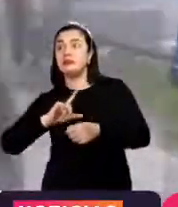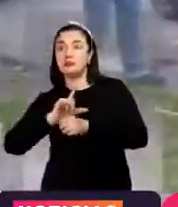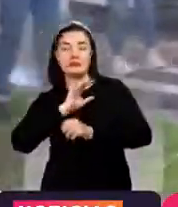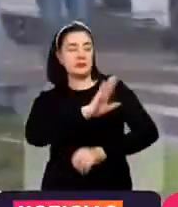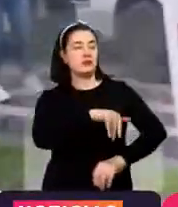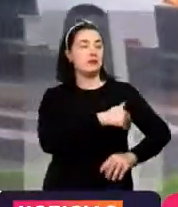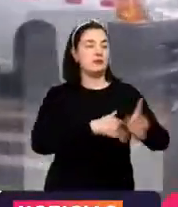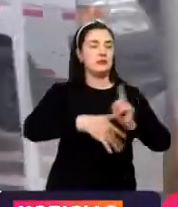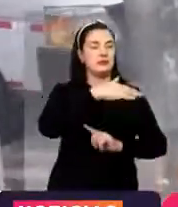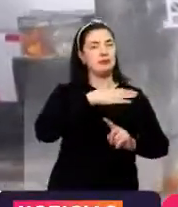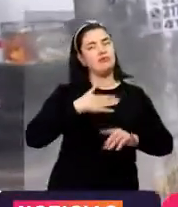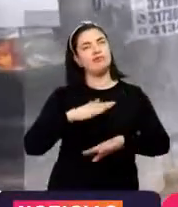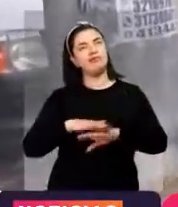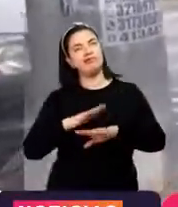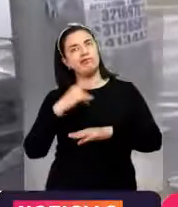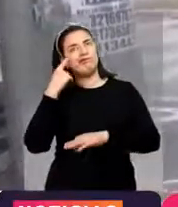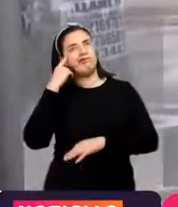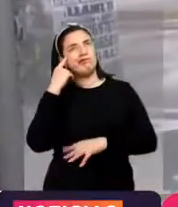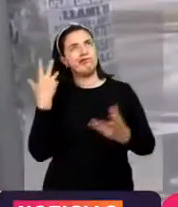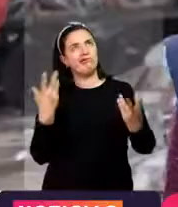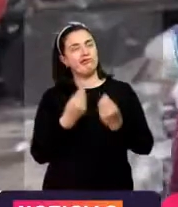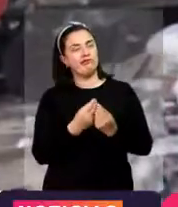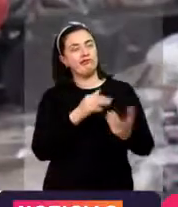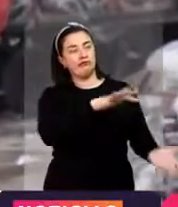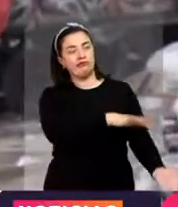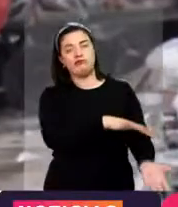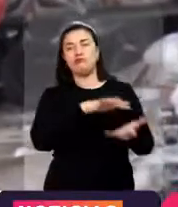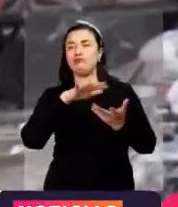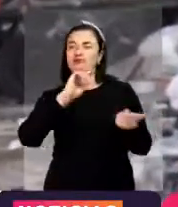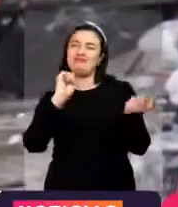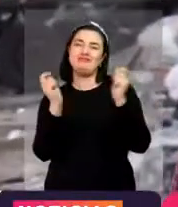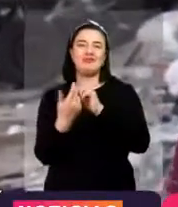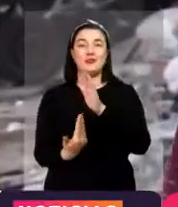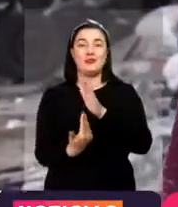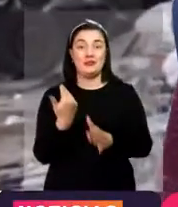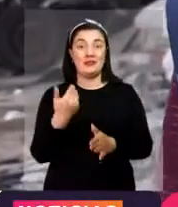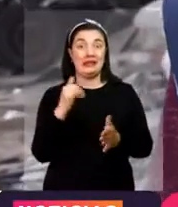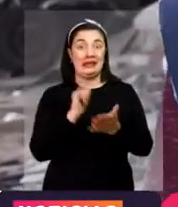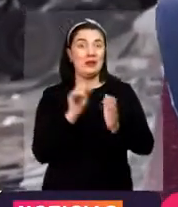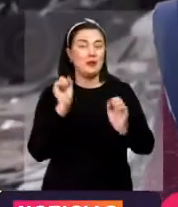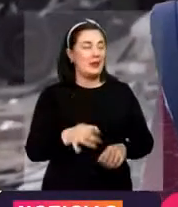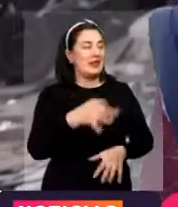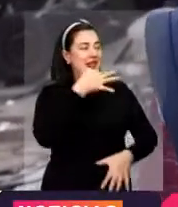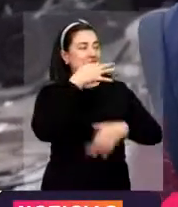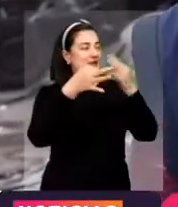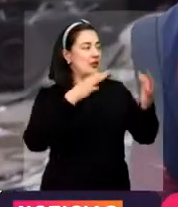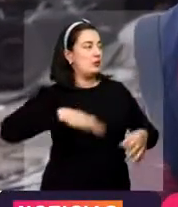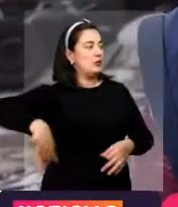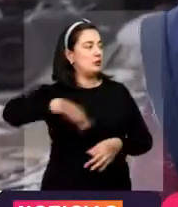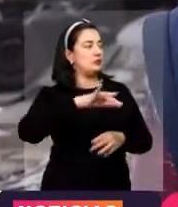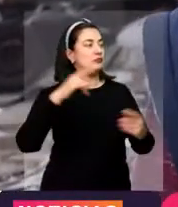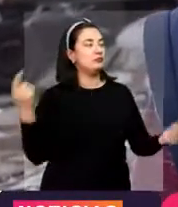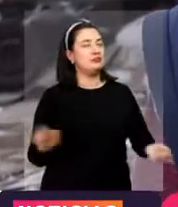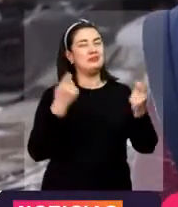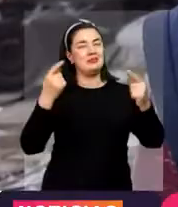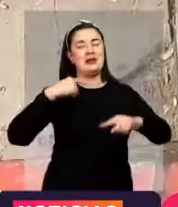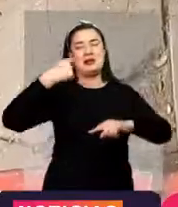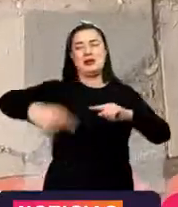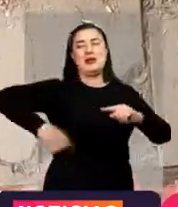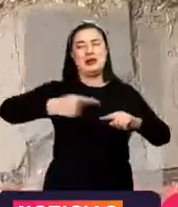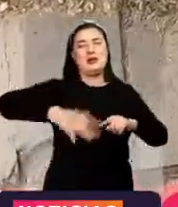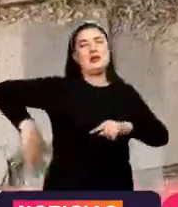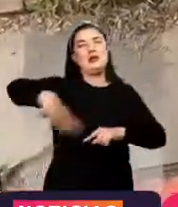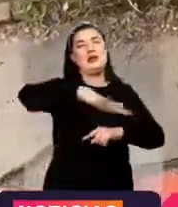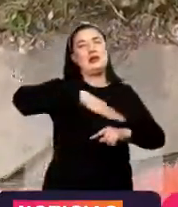los envían a instituciones que los transforman. Atendiendo a las denuncias ciudadanas, estamos hoy haciendo una jornada de recolección de llantas en nuestra